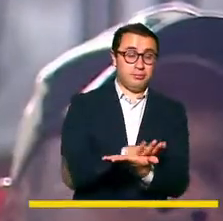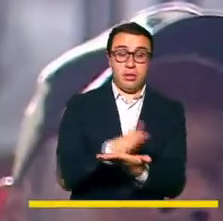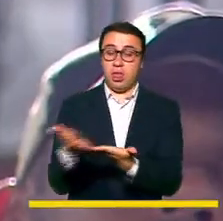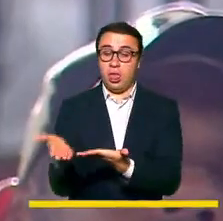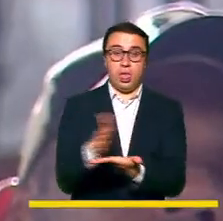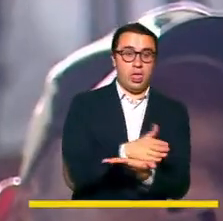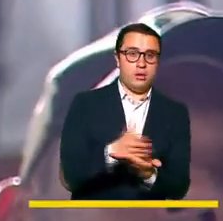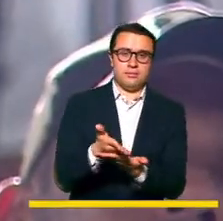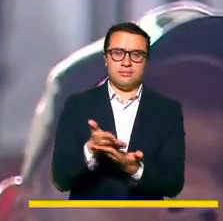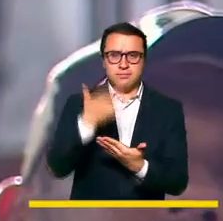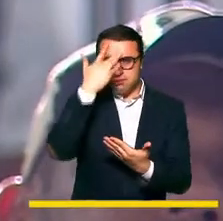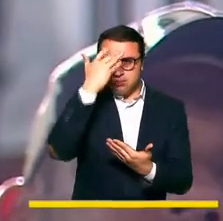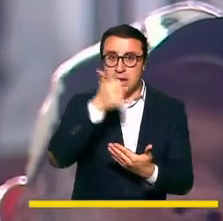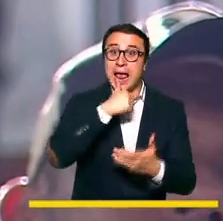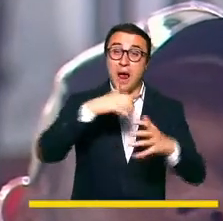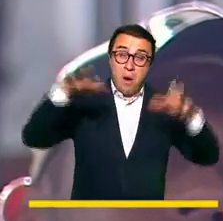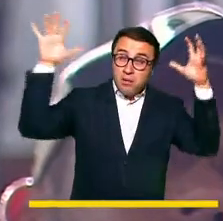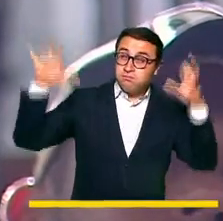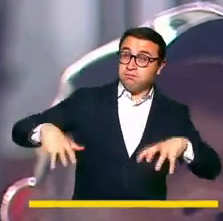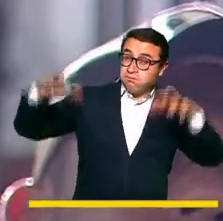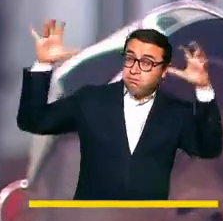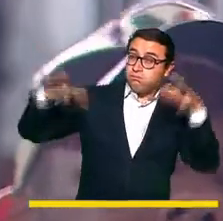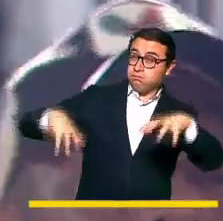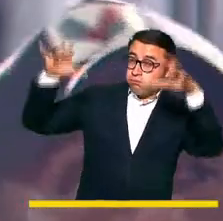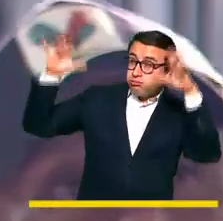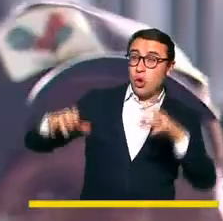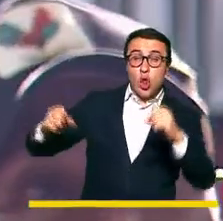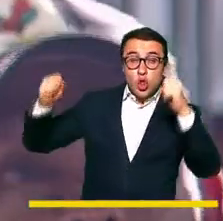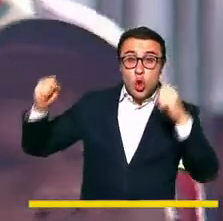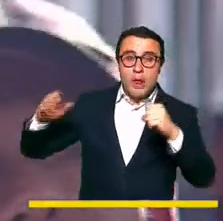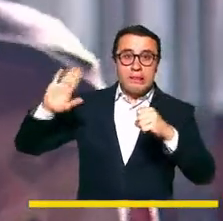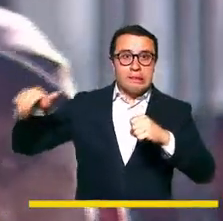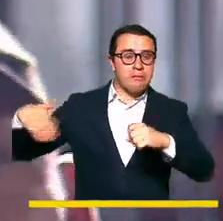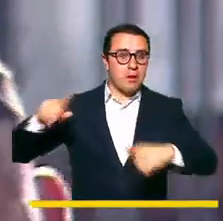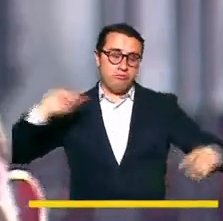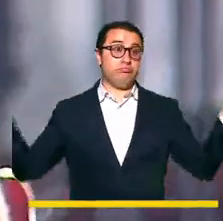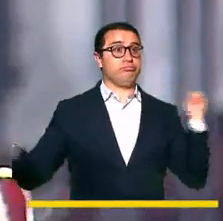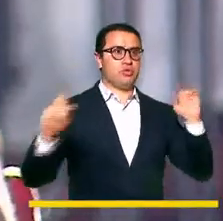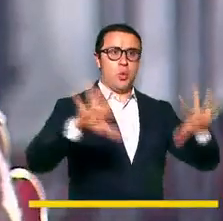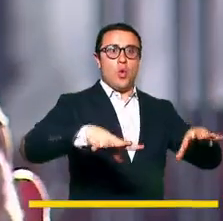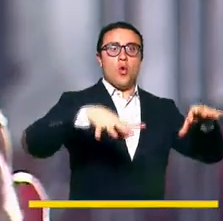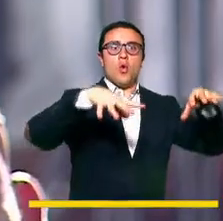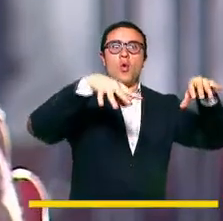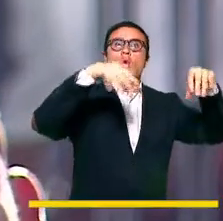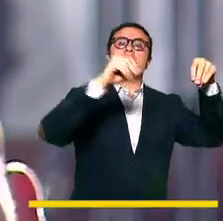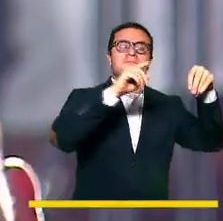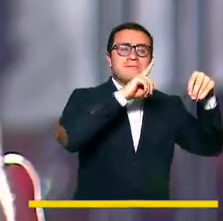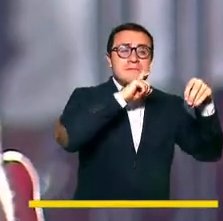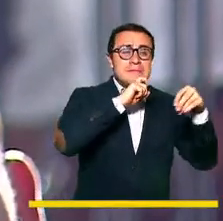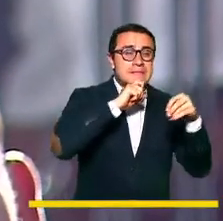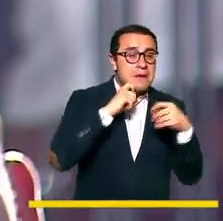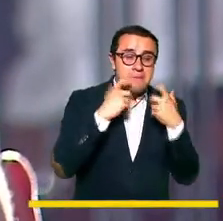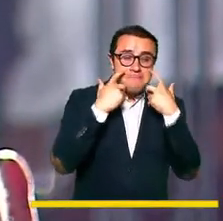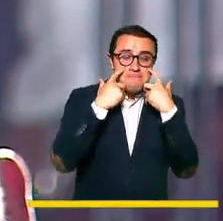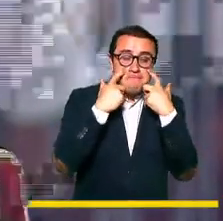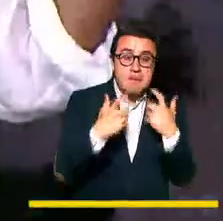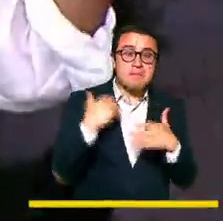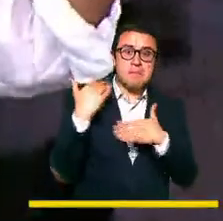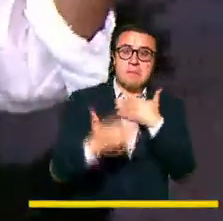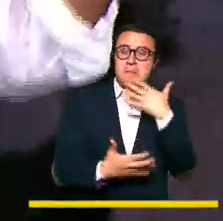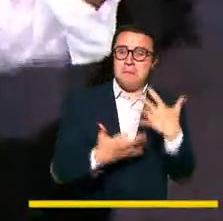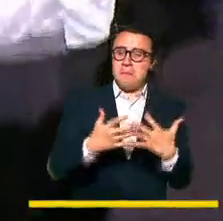agua, como cada vez hay más sequía. Nos vamos moviendo a extremos cada vez